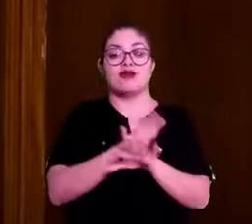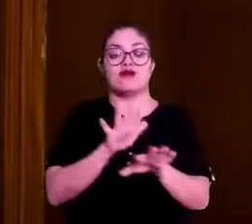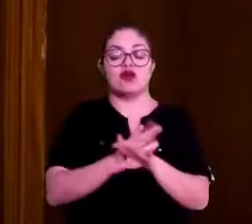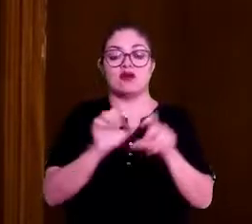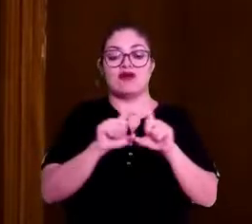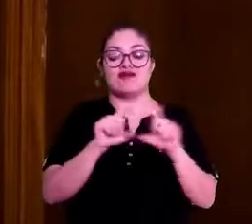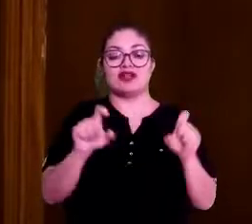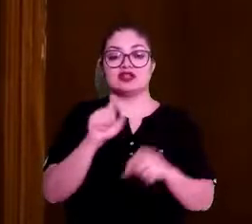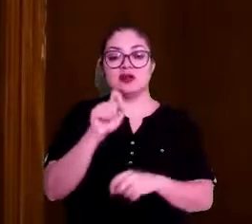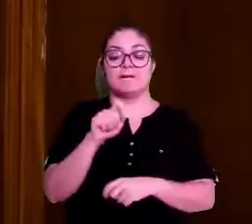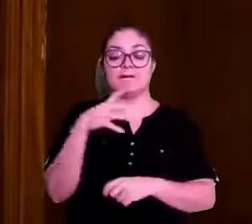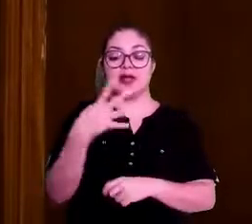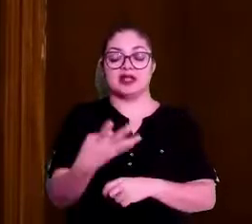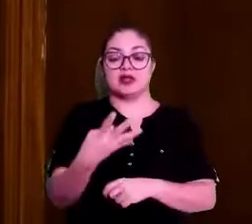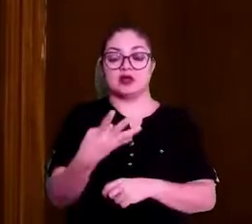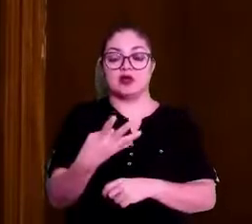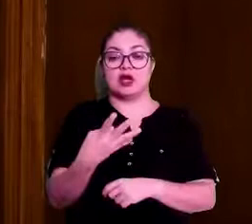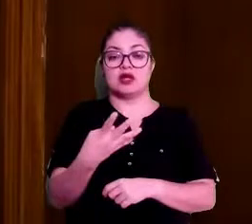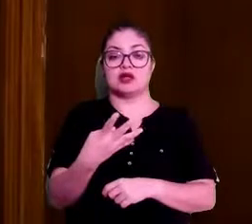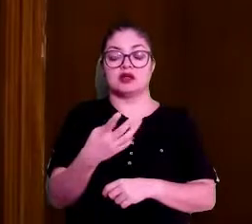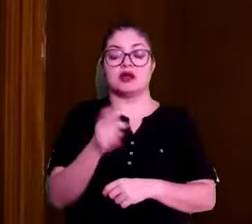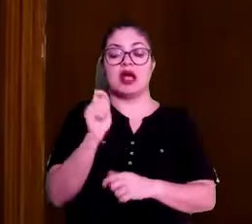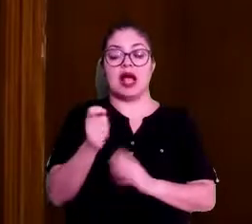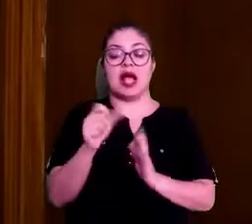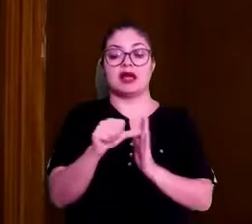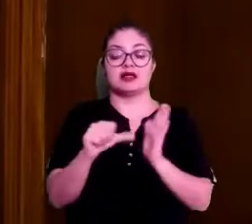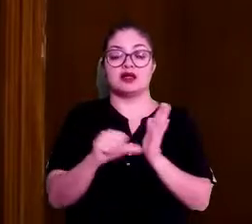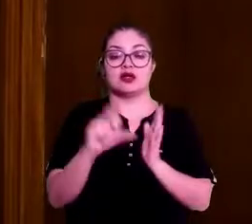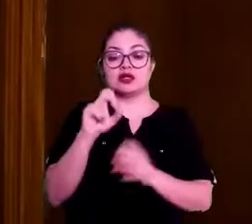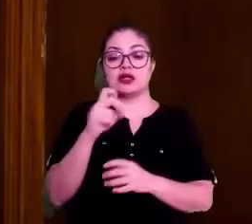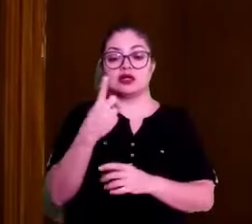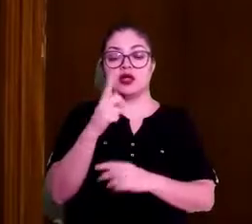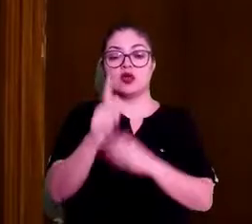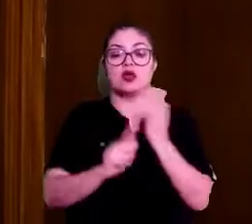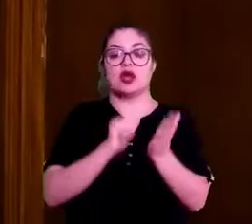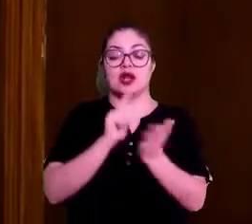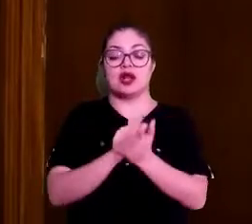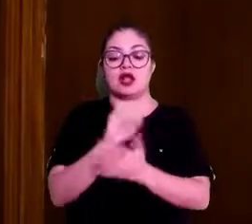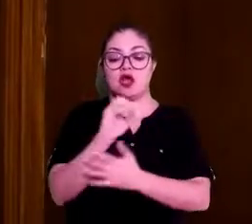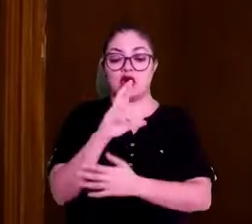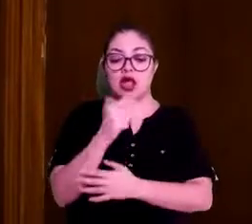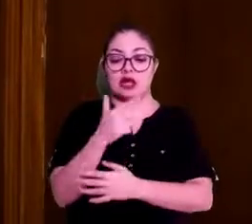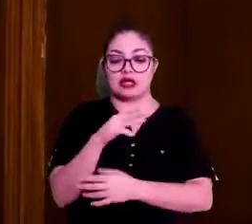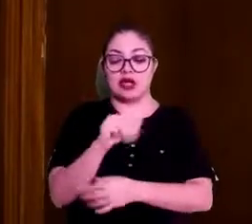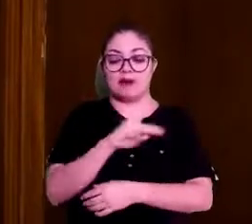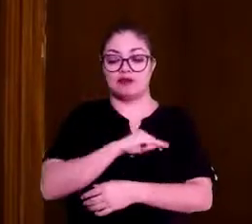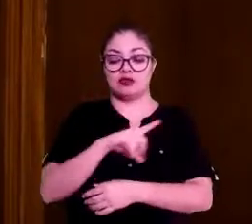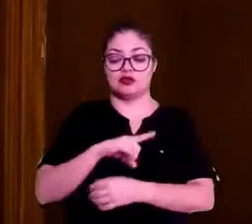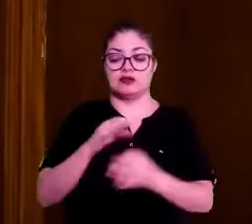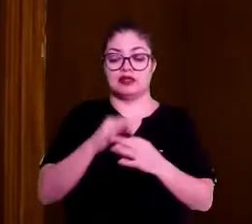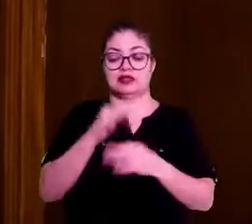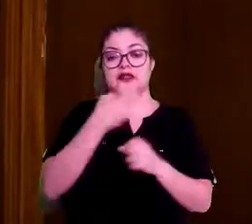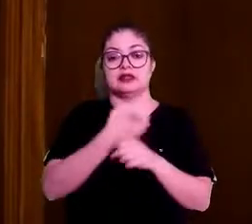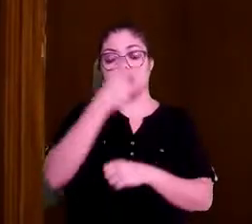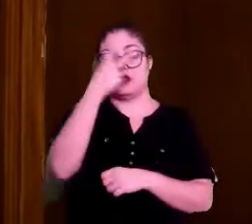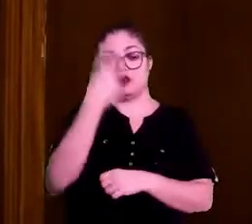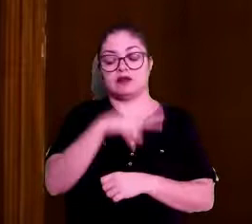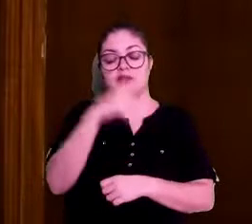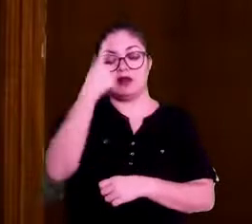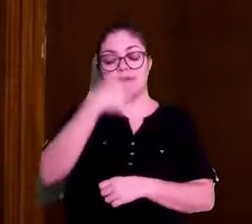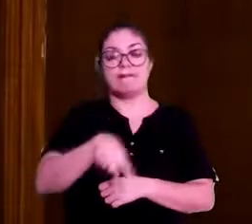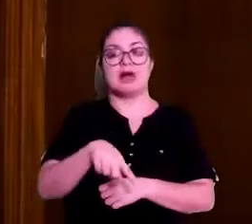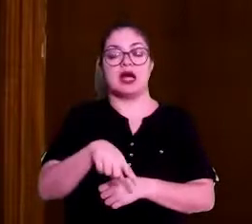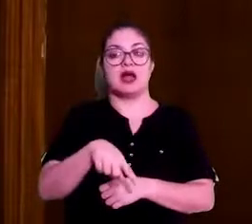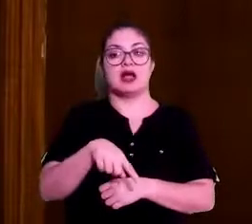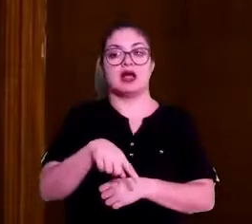fracción 24 quinques del artículo 31 de la Ley Orgánica Municipal del Estado de México para quedar